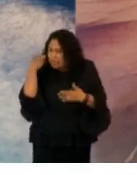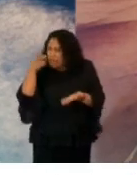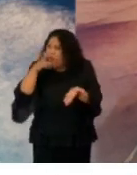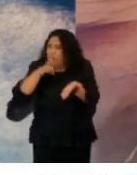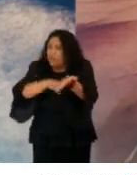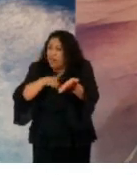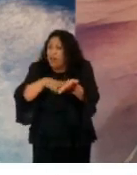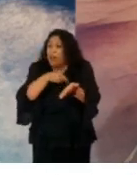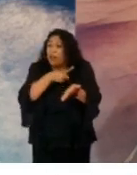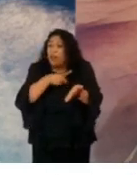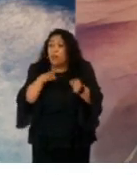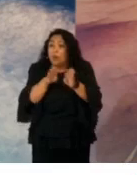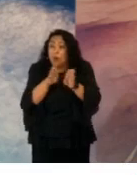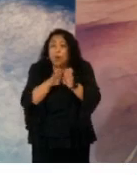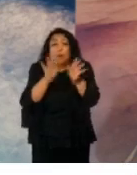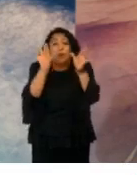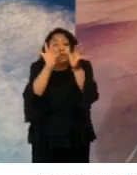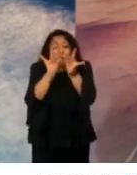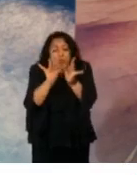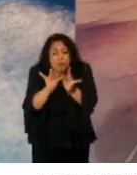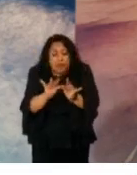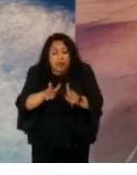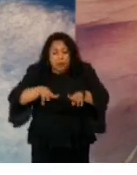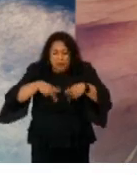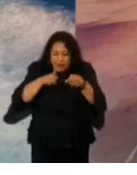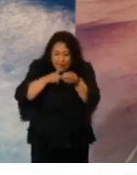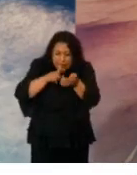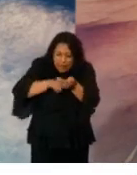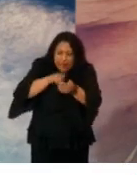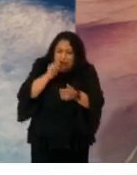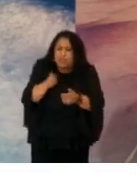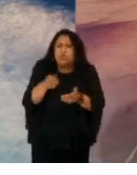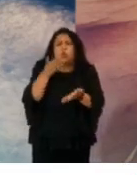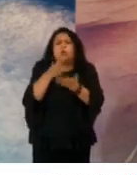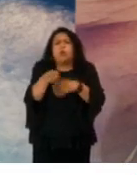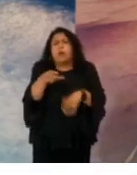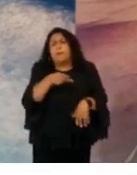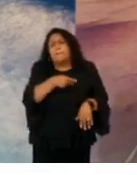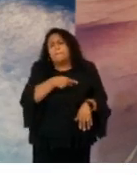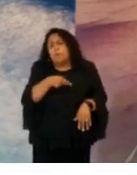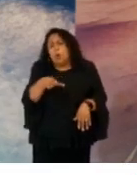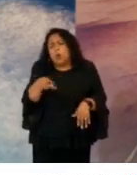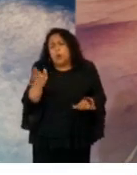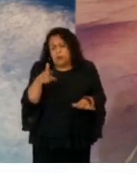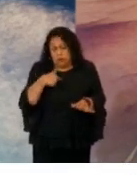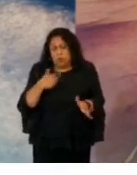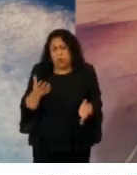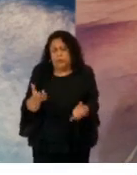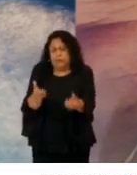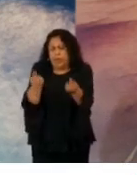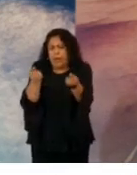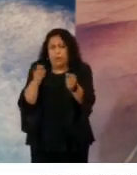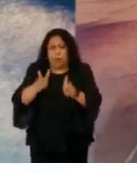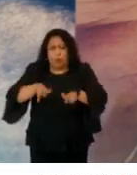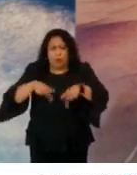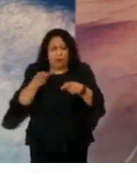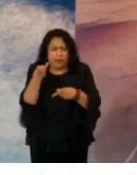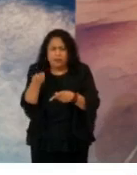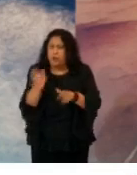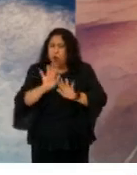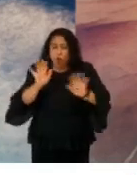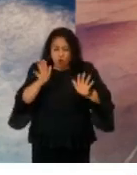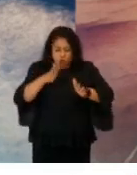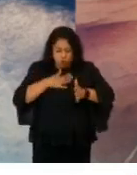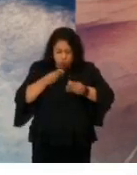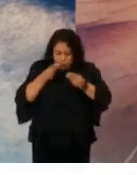valor está en el desglose de esa vulnerabilidad. No entenderla como, pobrecito tú, te tengo que salvar, sino cuáles son las herramientas que